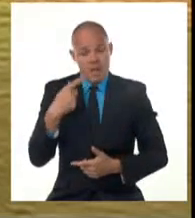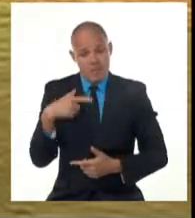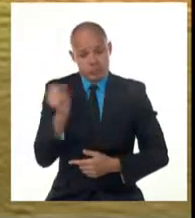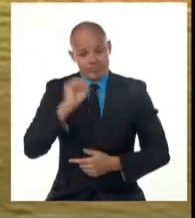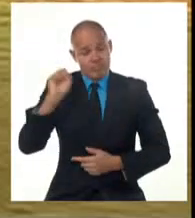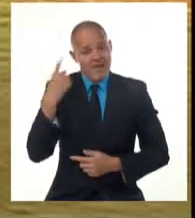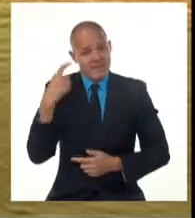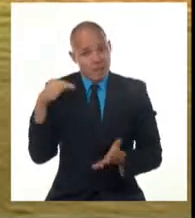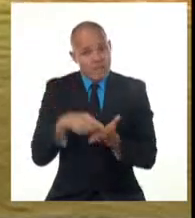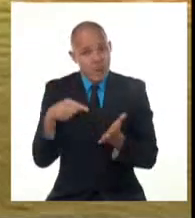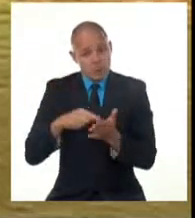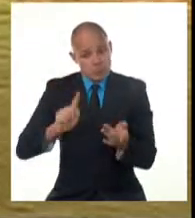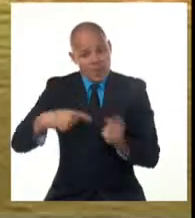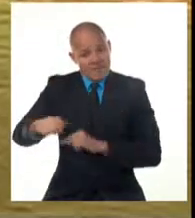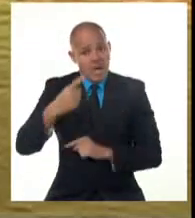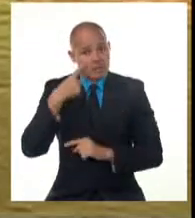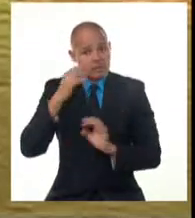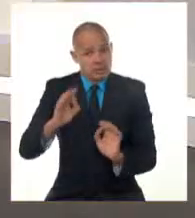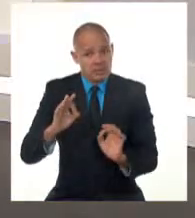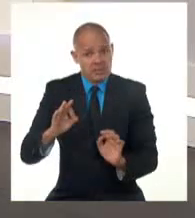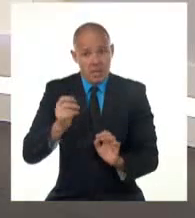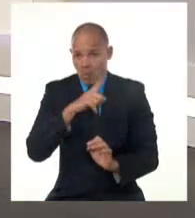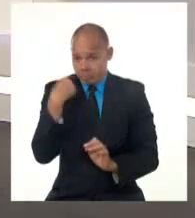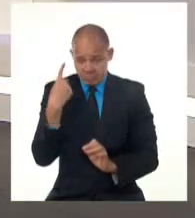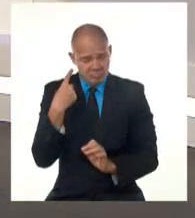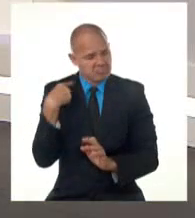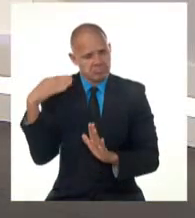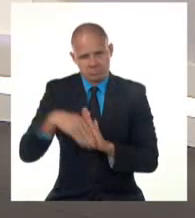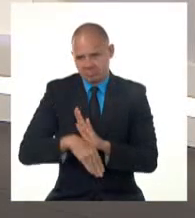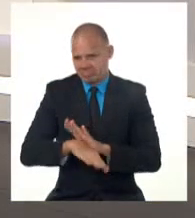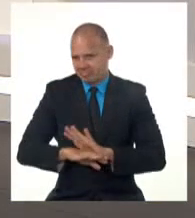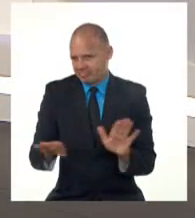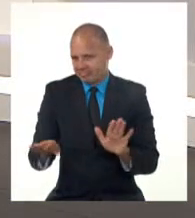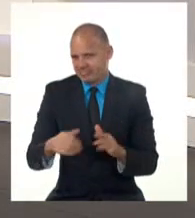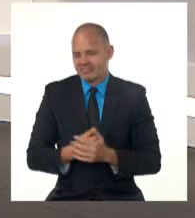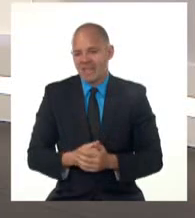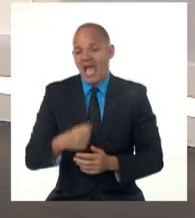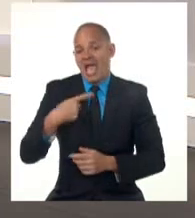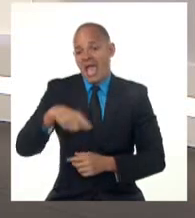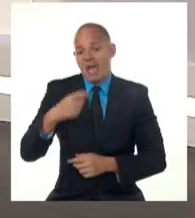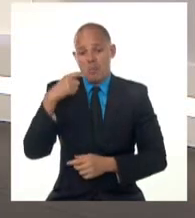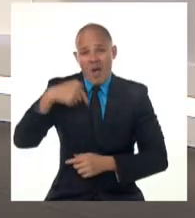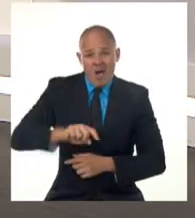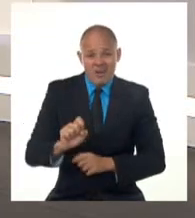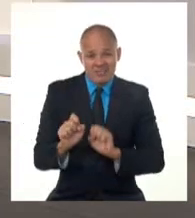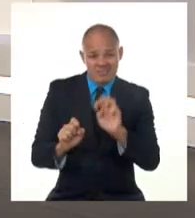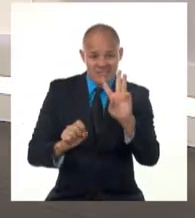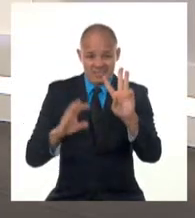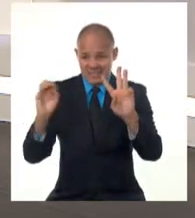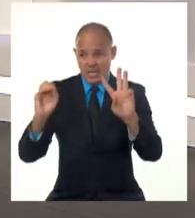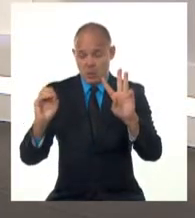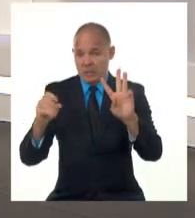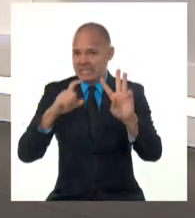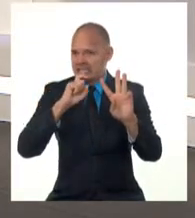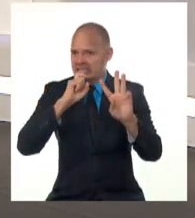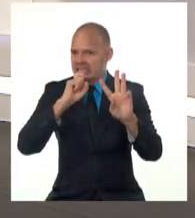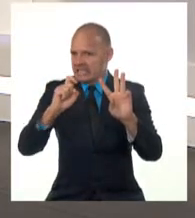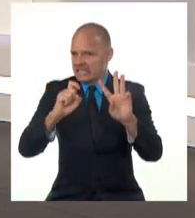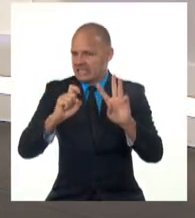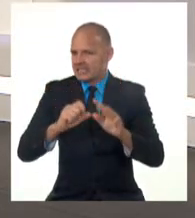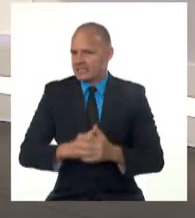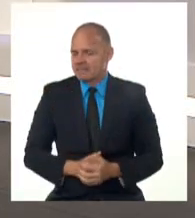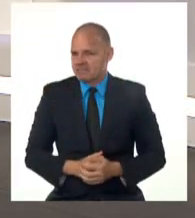esta primera victoria porque ya un playoff 3-0 los obligaría a barrer y eso casi nunca se ha dado